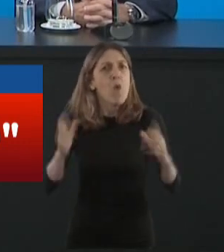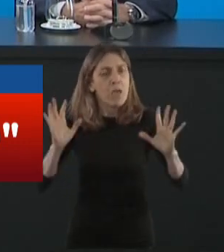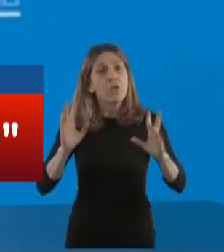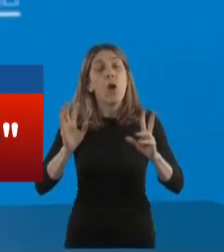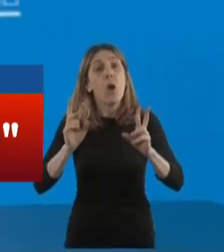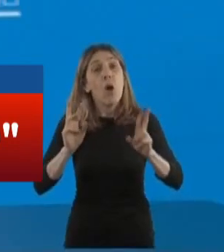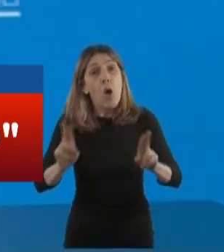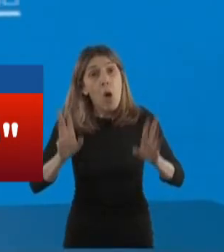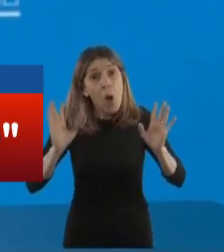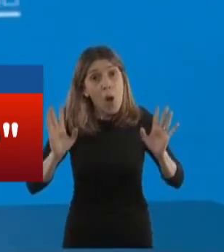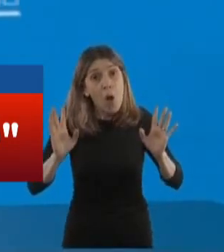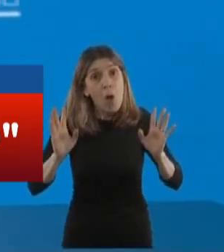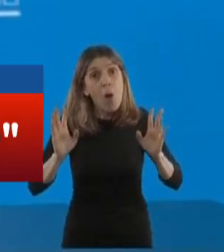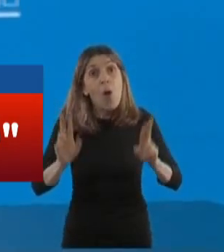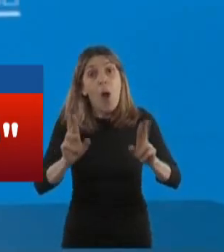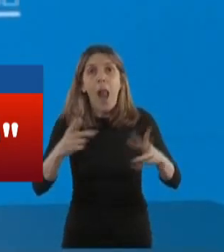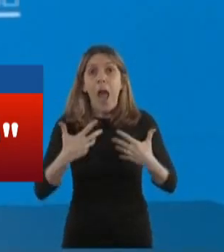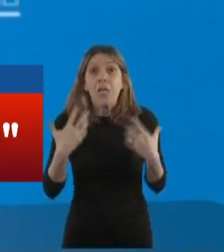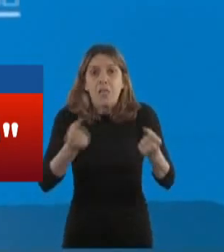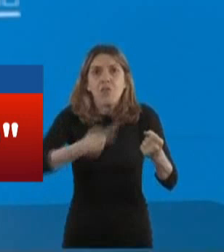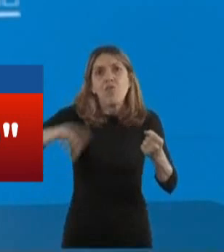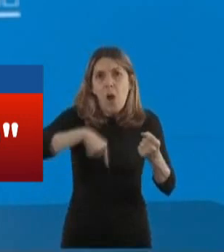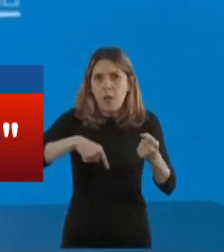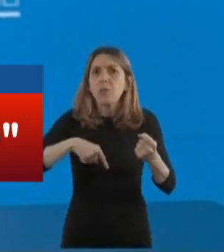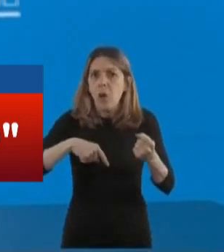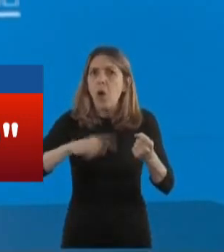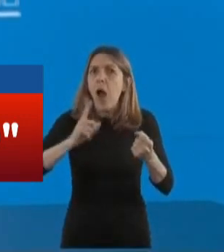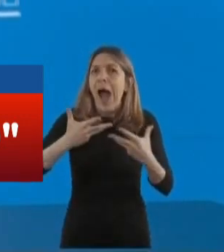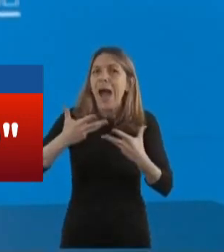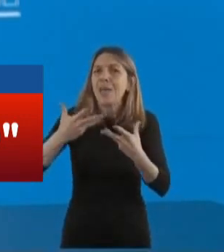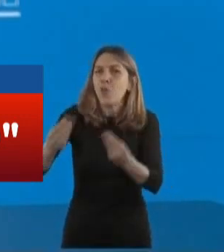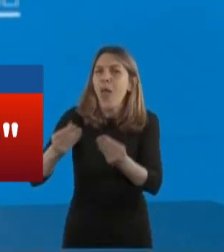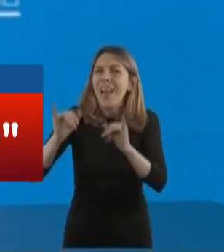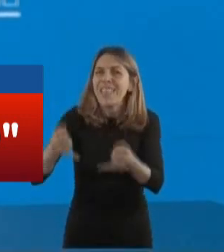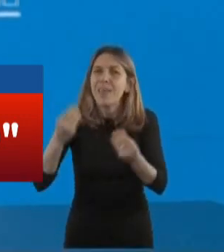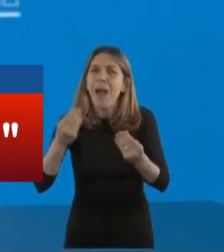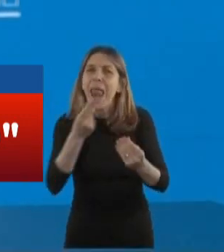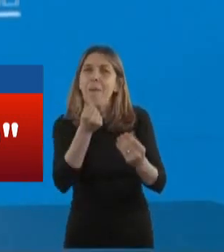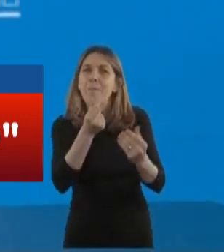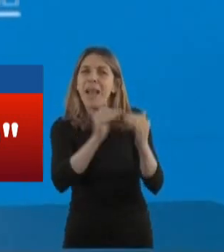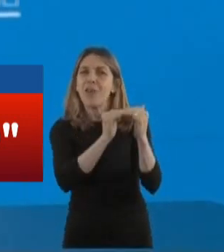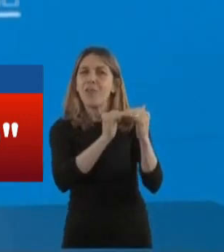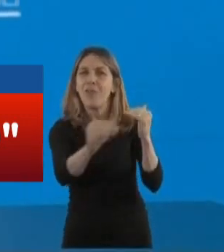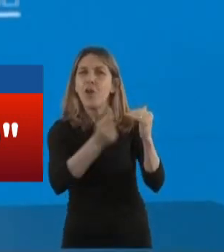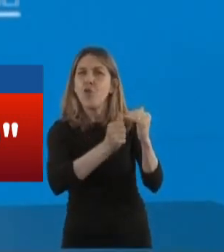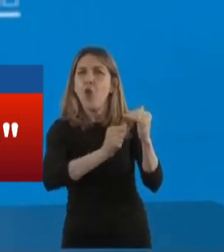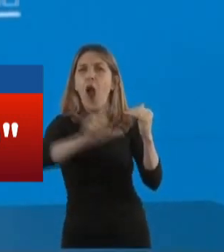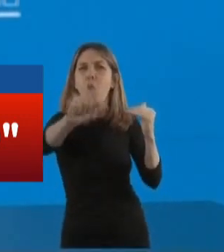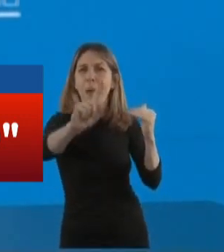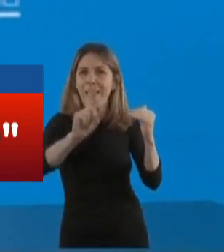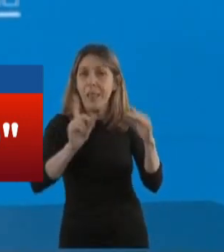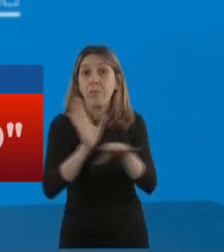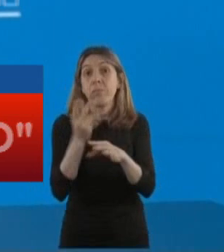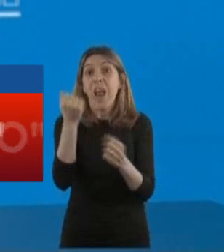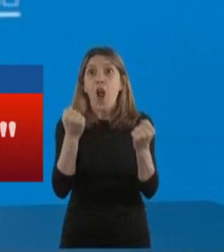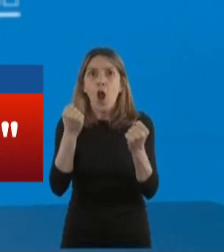Esperemos que nuestro esfuerzo también sirva para que se estabilicen los precios y que de acá en adelante la economía